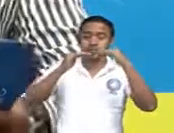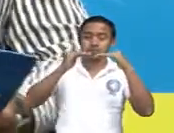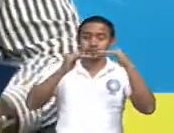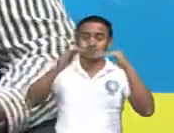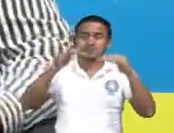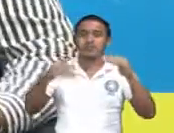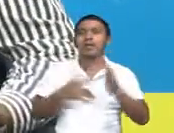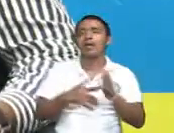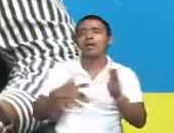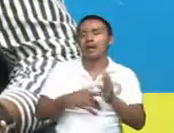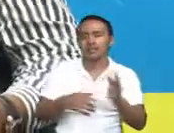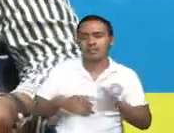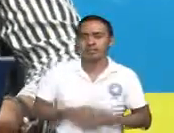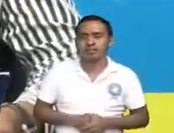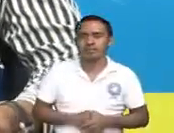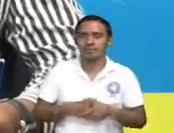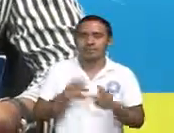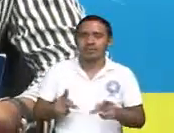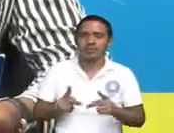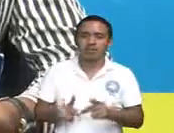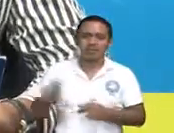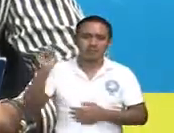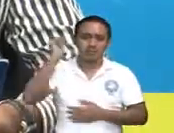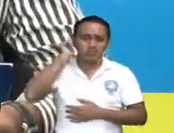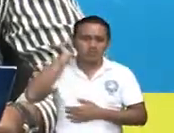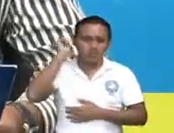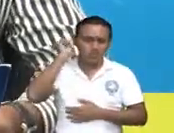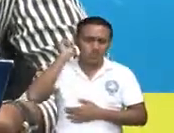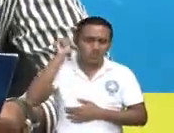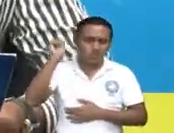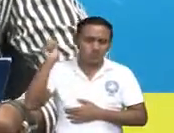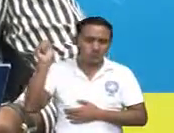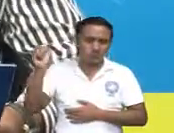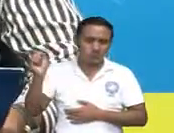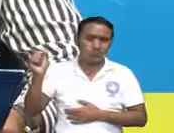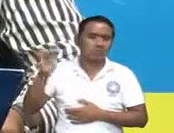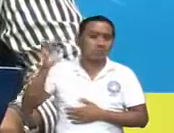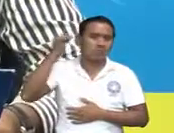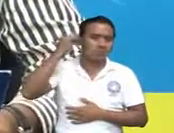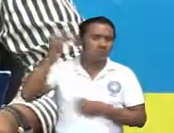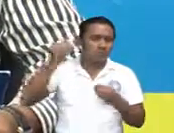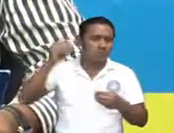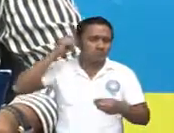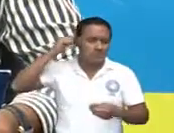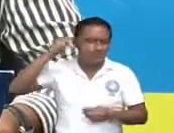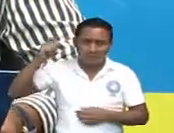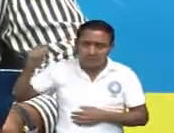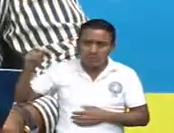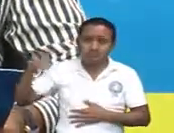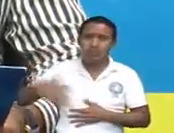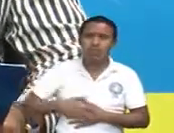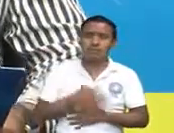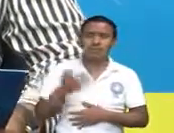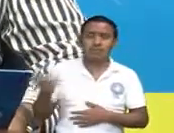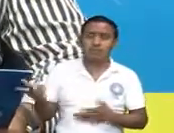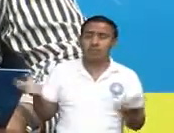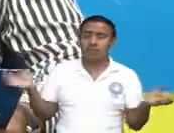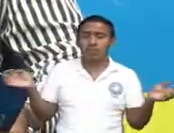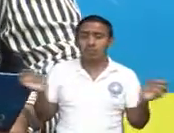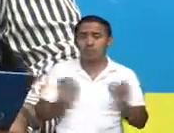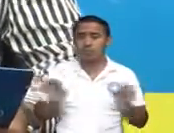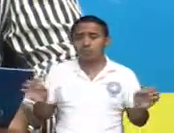ejemplo que sucediera alguien que estaba escuchando muchos zumbidos o que precisamente